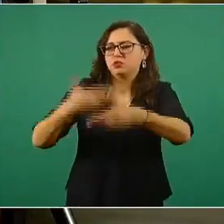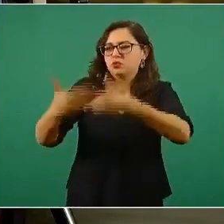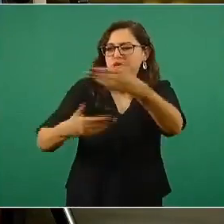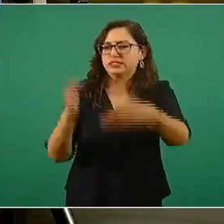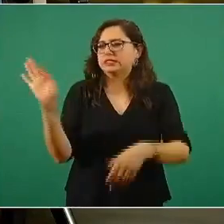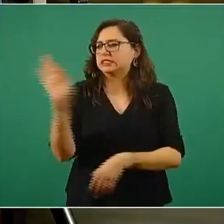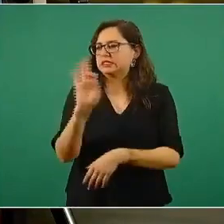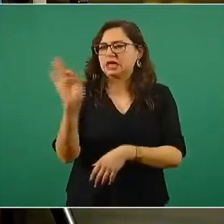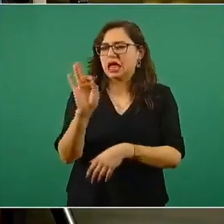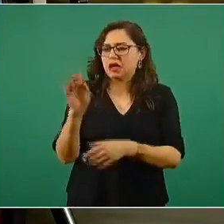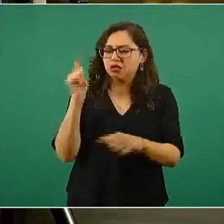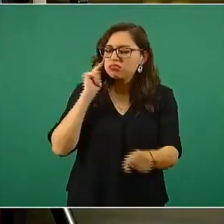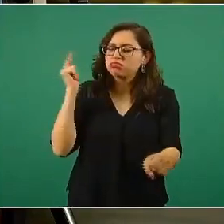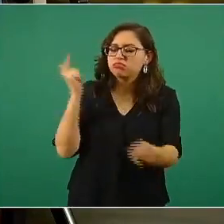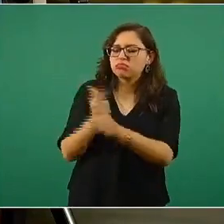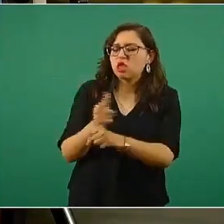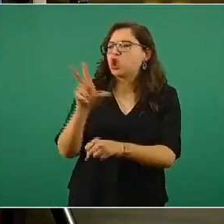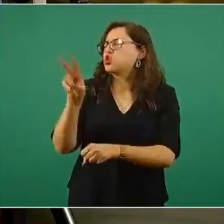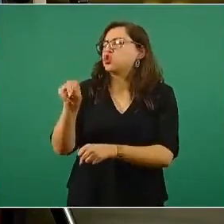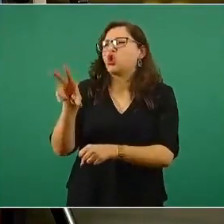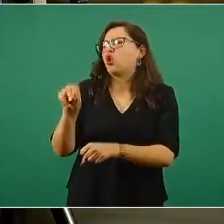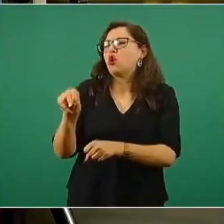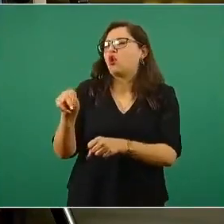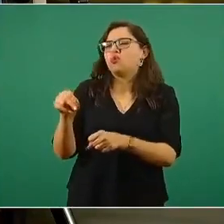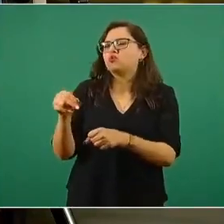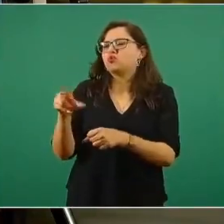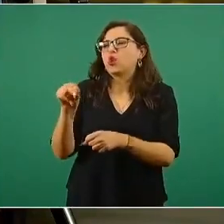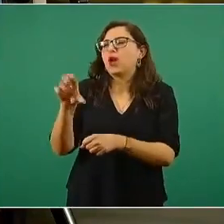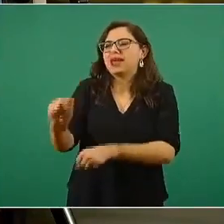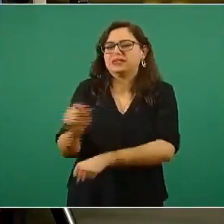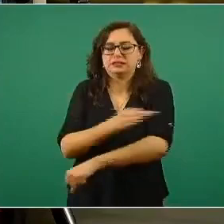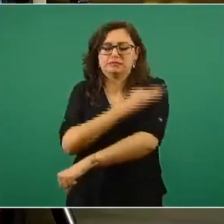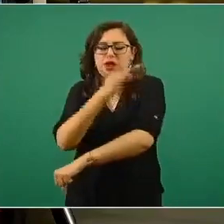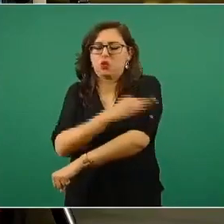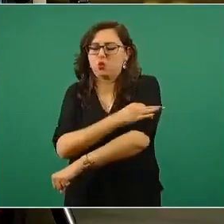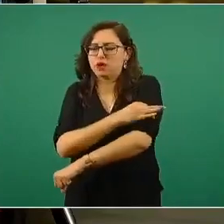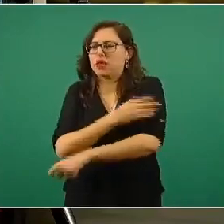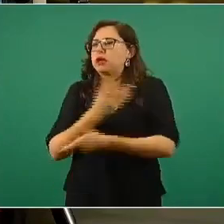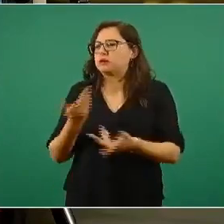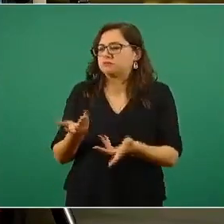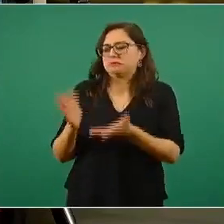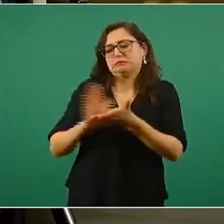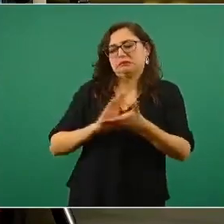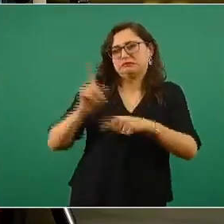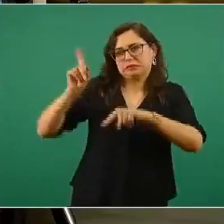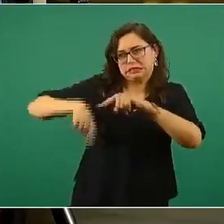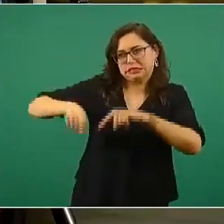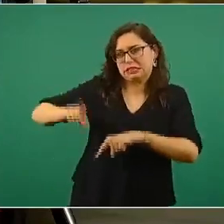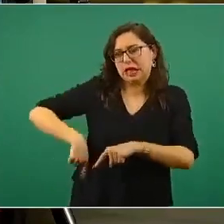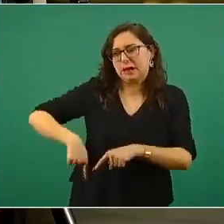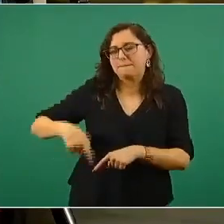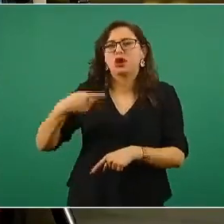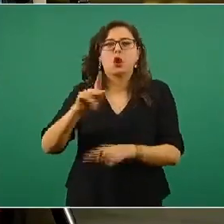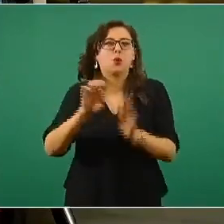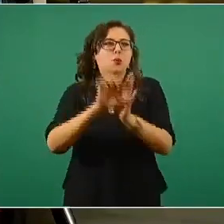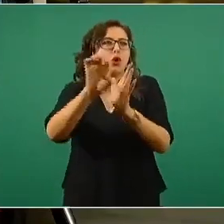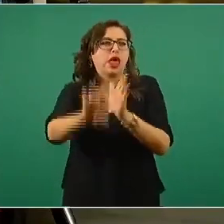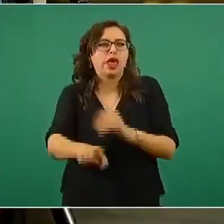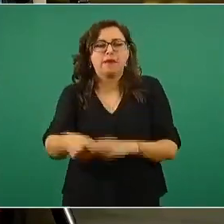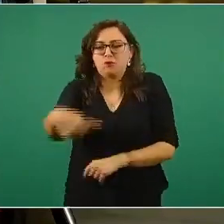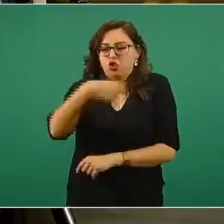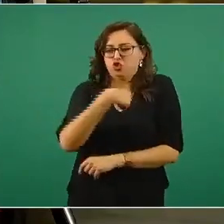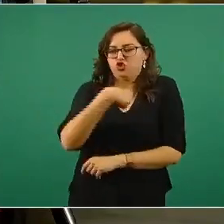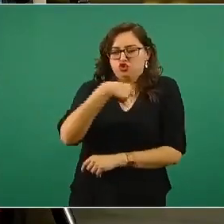la cabeza y me estudian y se dan cuenta que efectivamente mi dolor de cabeza momentáneo es atribuible a